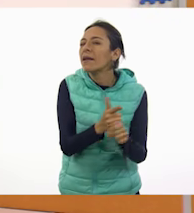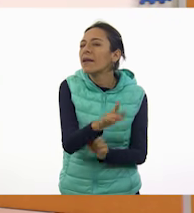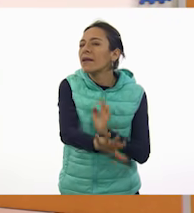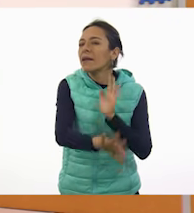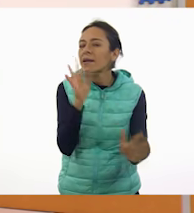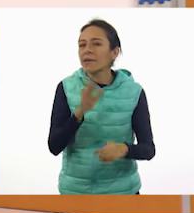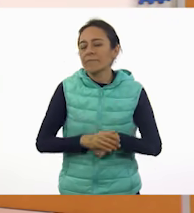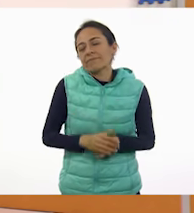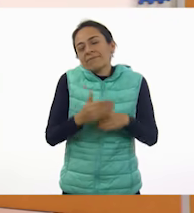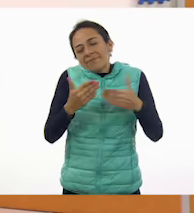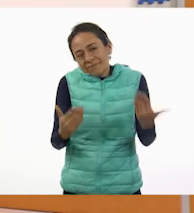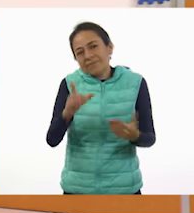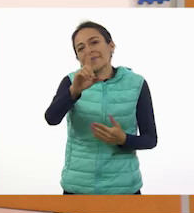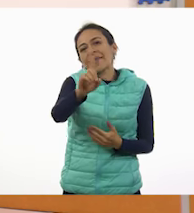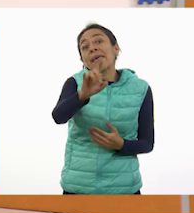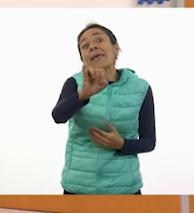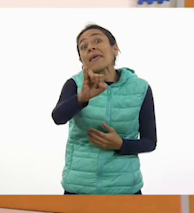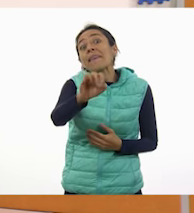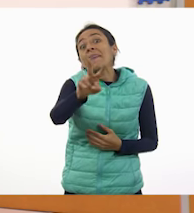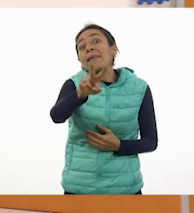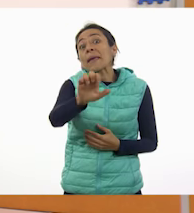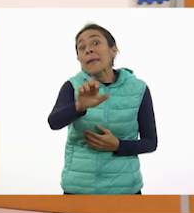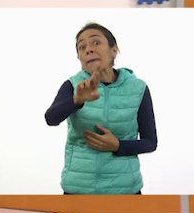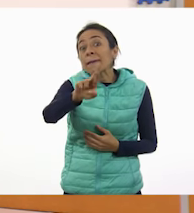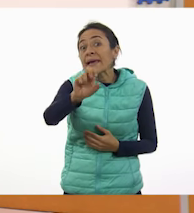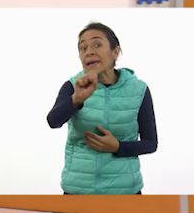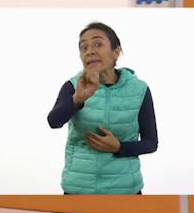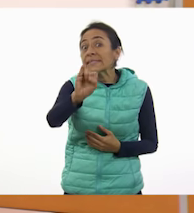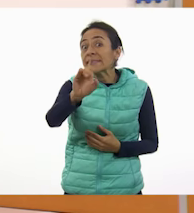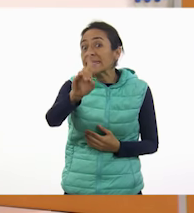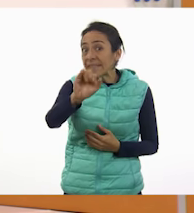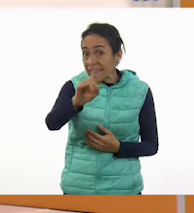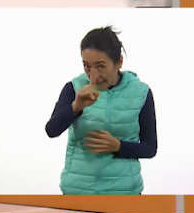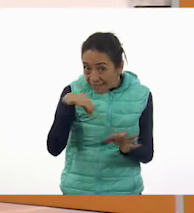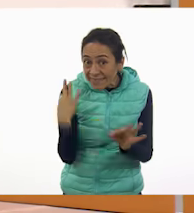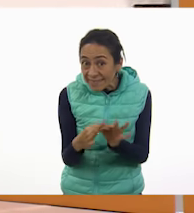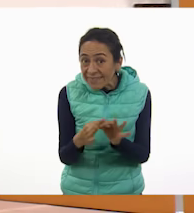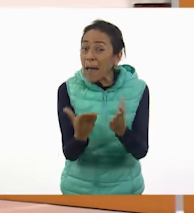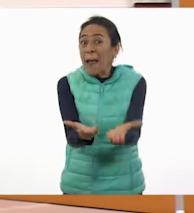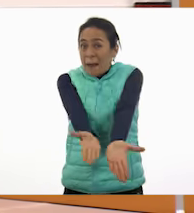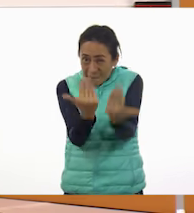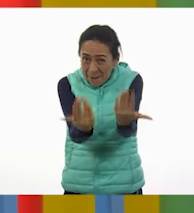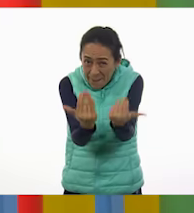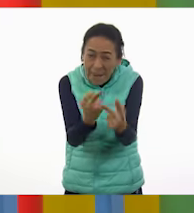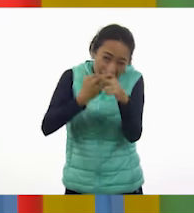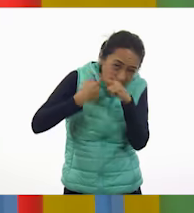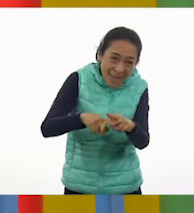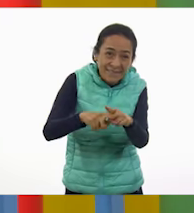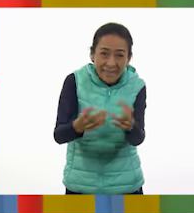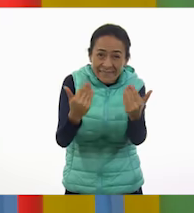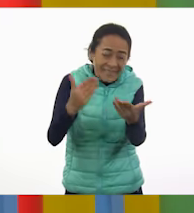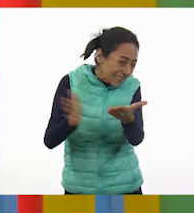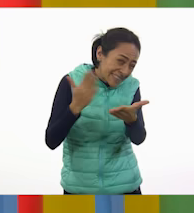diversidad. Diversidad. ¿Listos? ¡Corre tiempo! E, F, G, E, Diversidad.